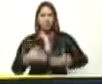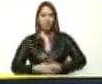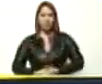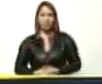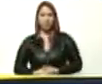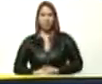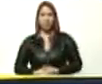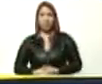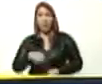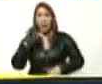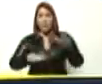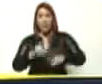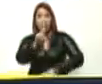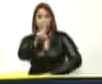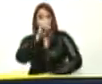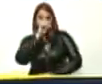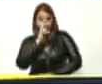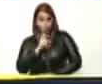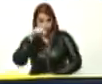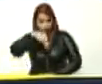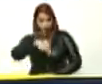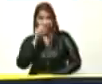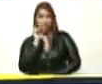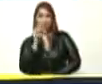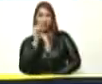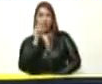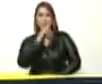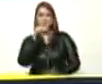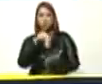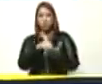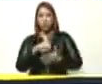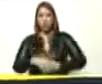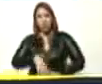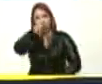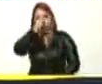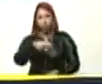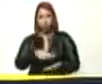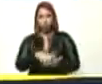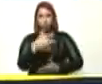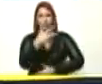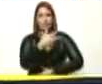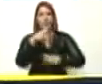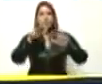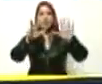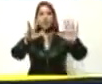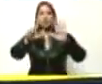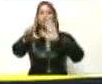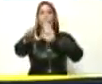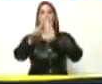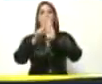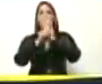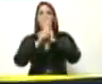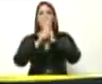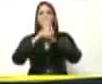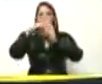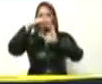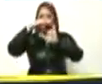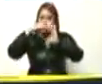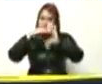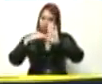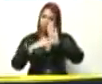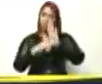y en apenas, un año, esta asamblea nacional, aprobó, 38 leyes, de primer nivel,